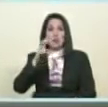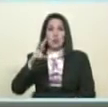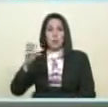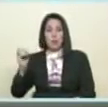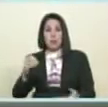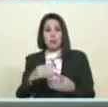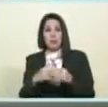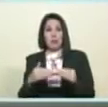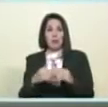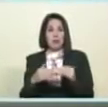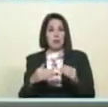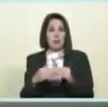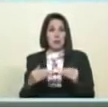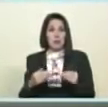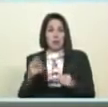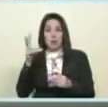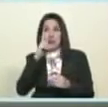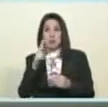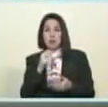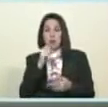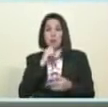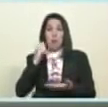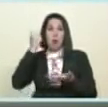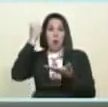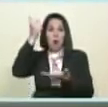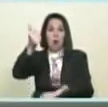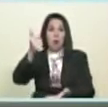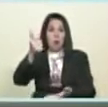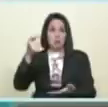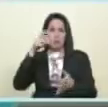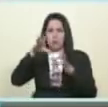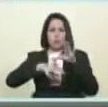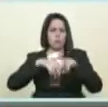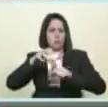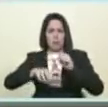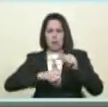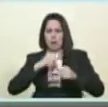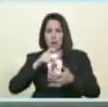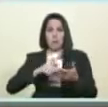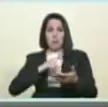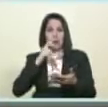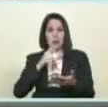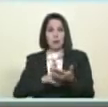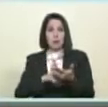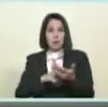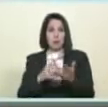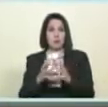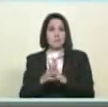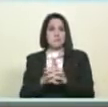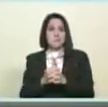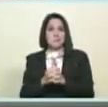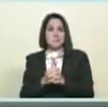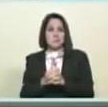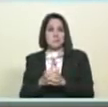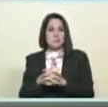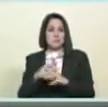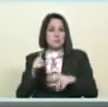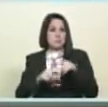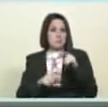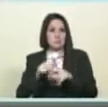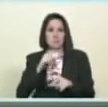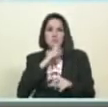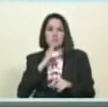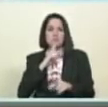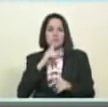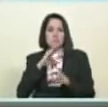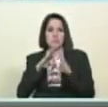internacionales, Venezuela sacaba un bono y se lo sacaban de la mano, los compraban completo. Los agentes financieros